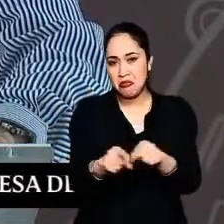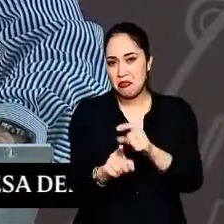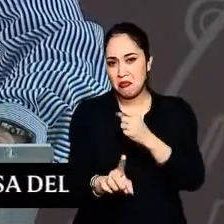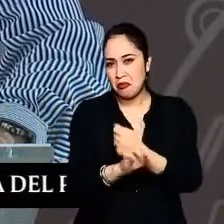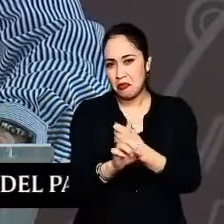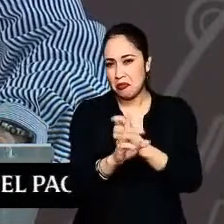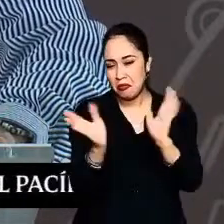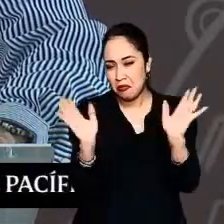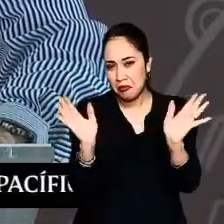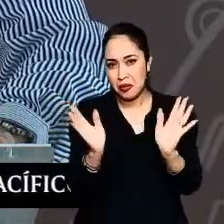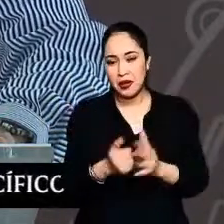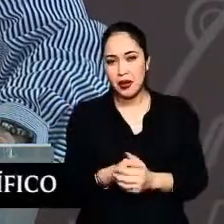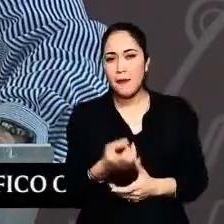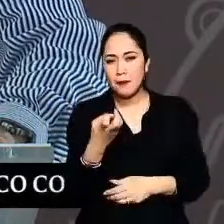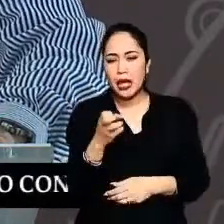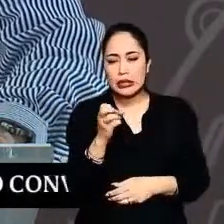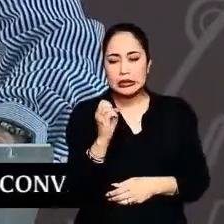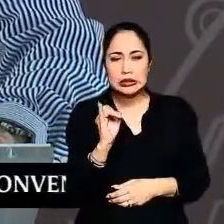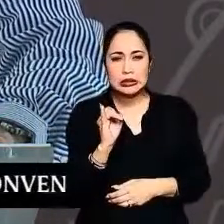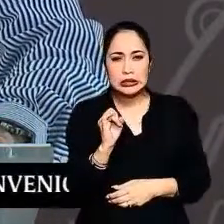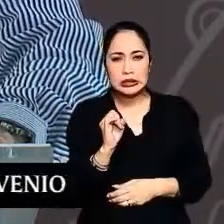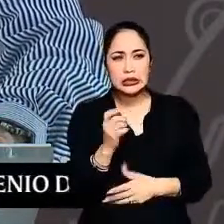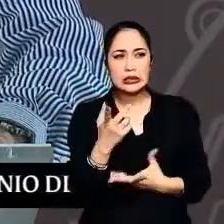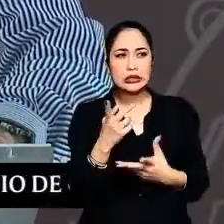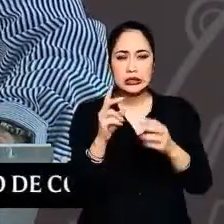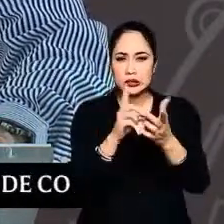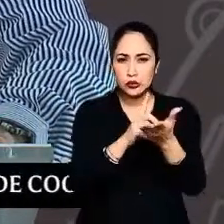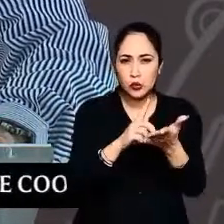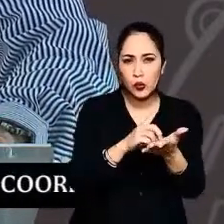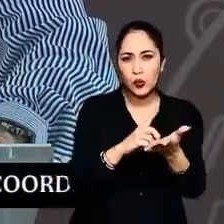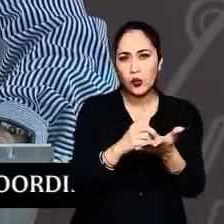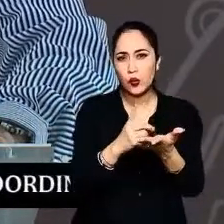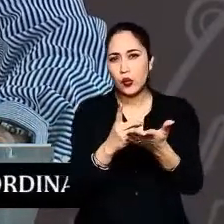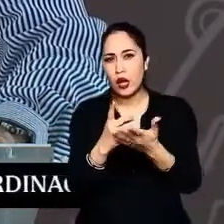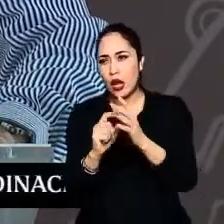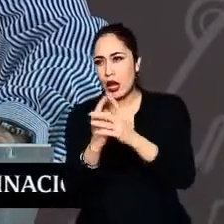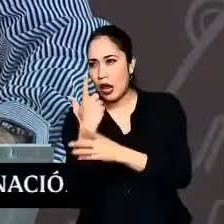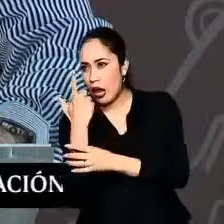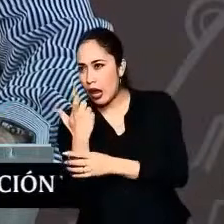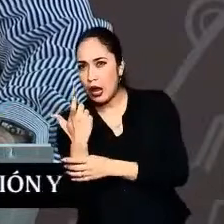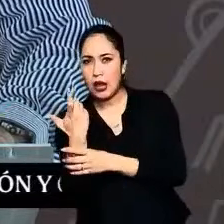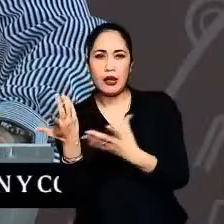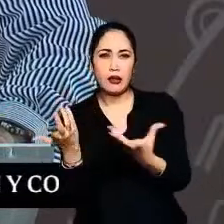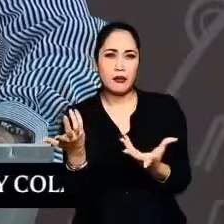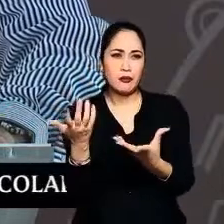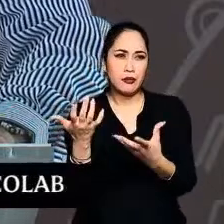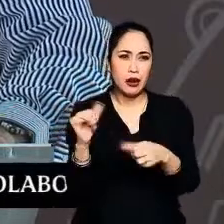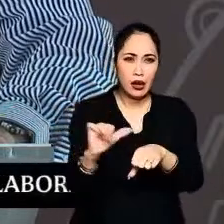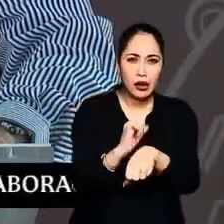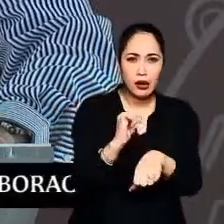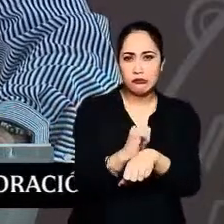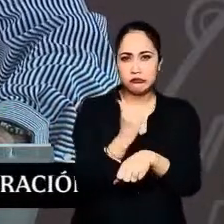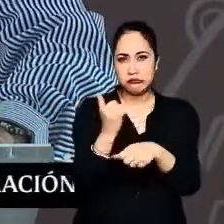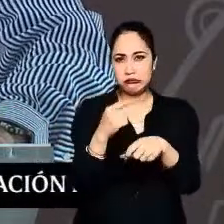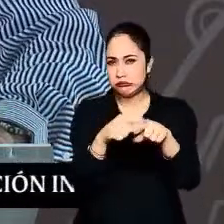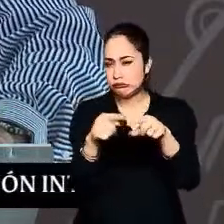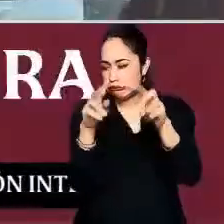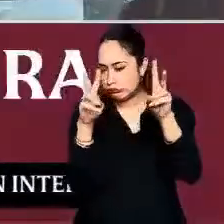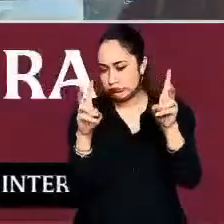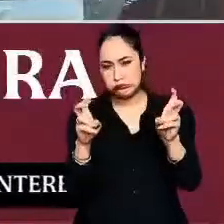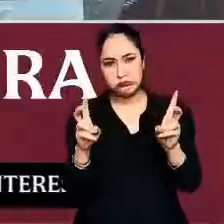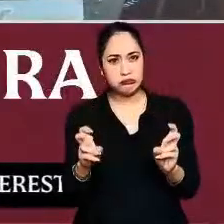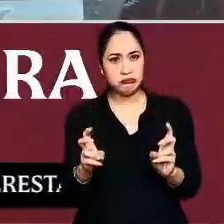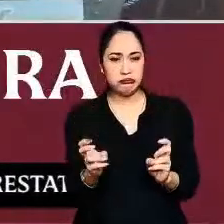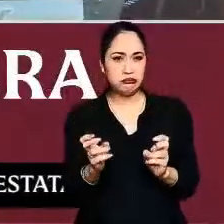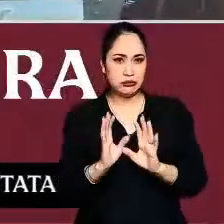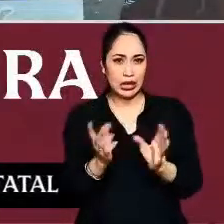serie de es tema de drogas, y es tema de armas, y es tema de vehículos y es tema de